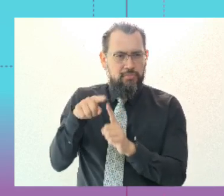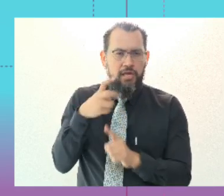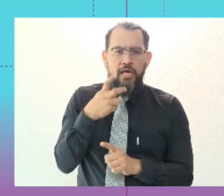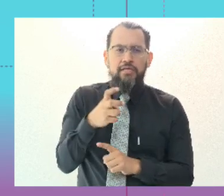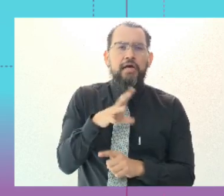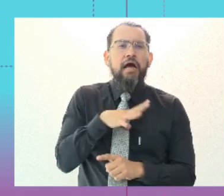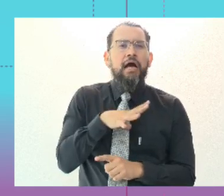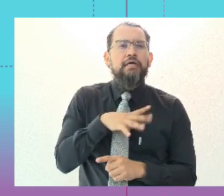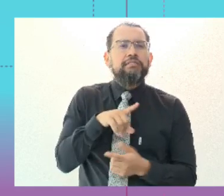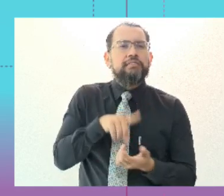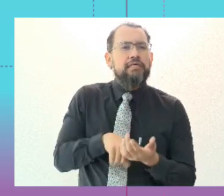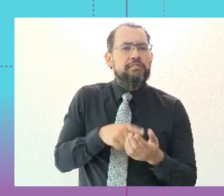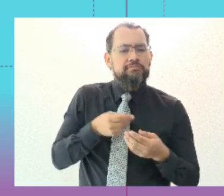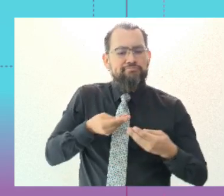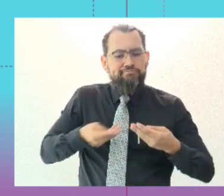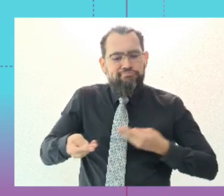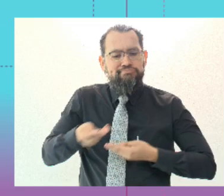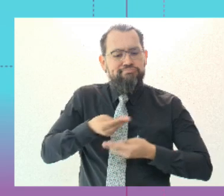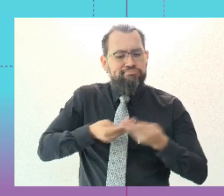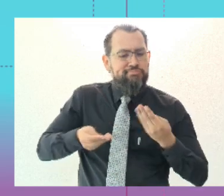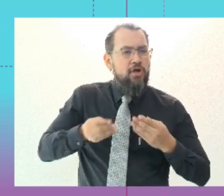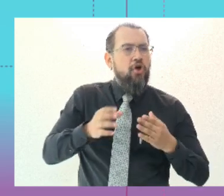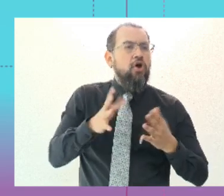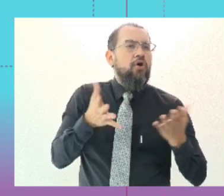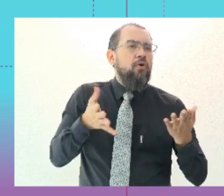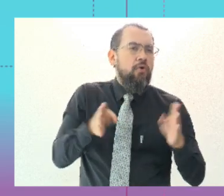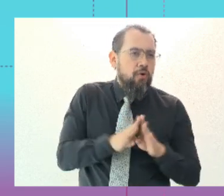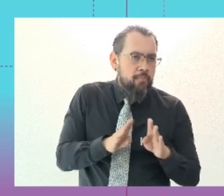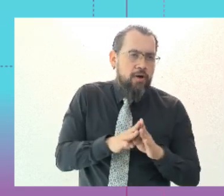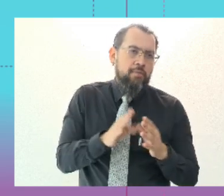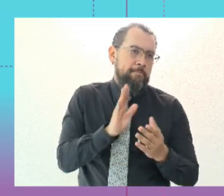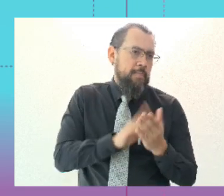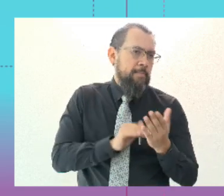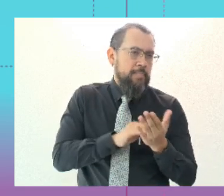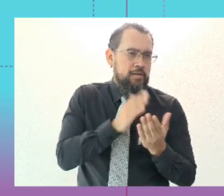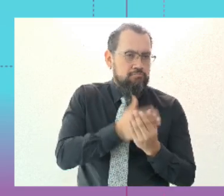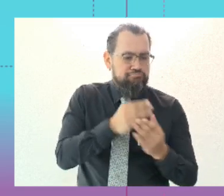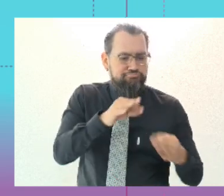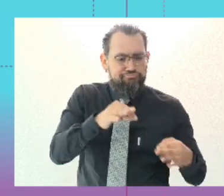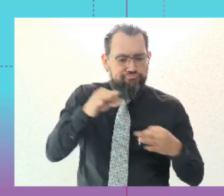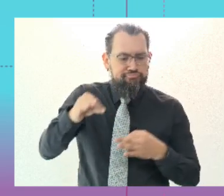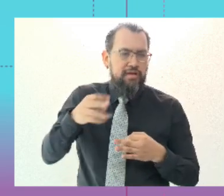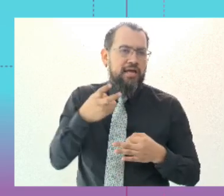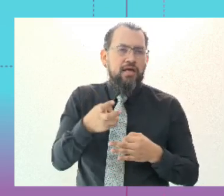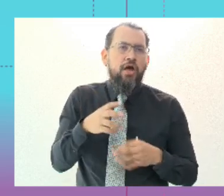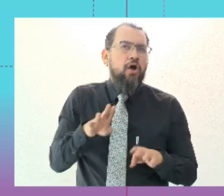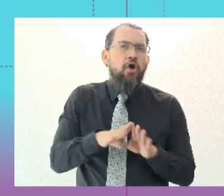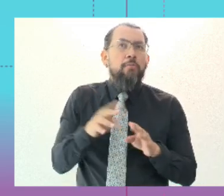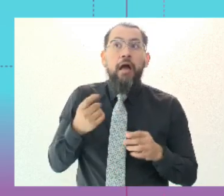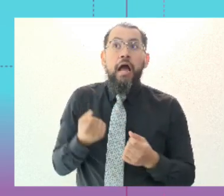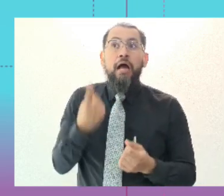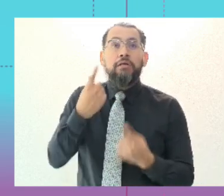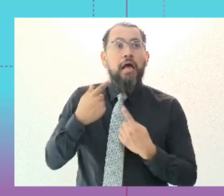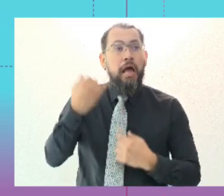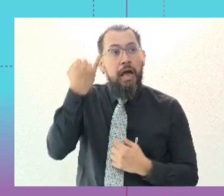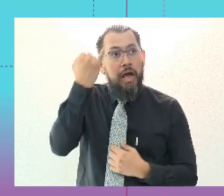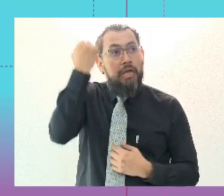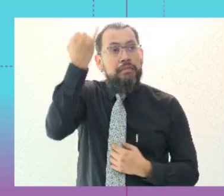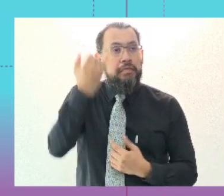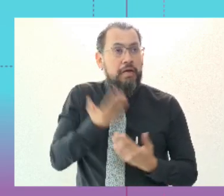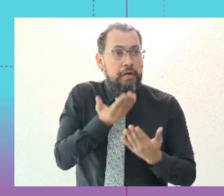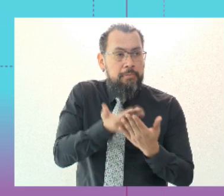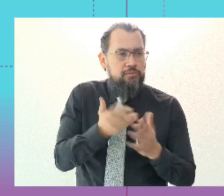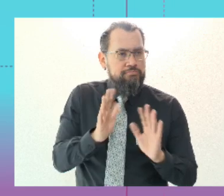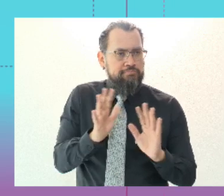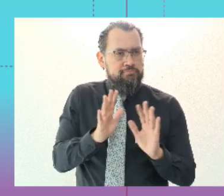atrás de gestión documental para poderse construir. No crean que se construyen nada más por las ocurrencias de alguien, tiene un proceso